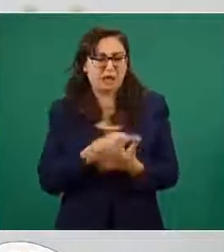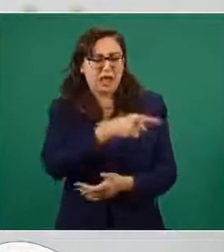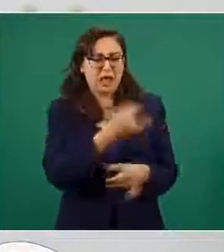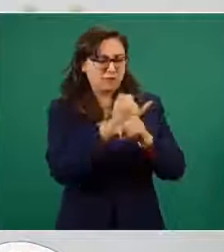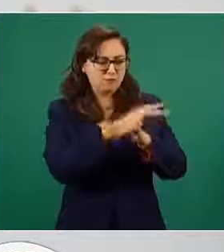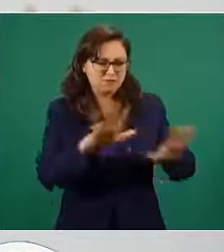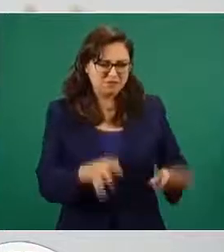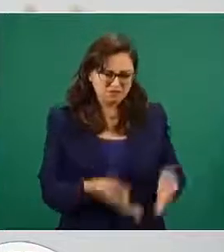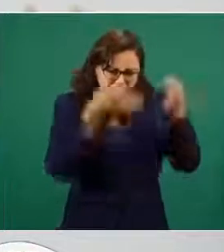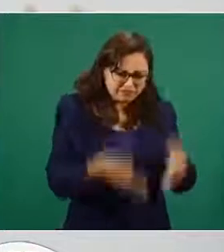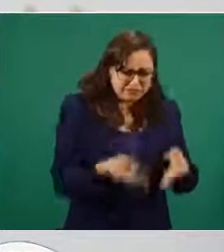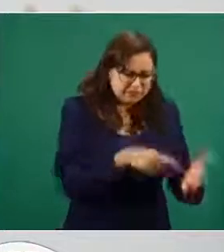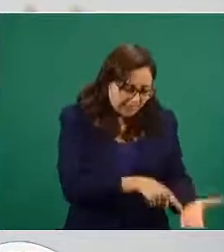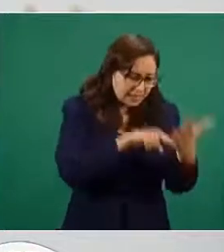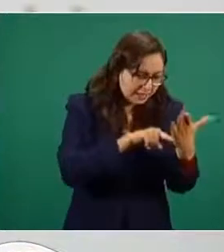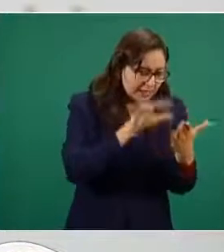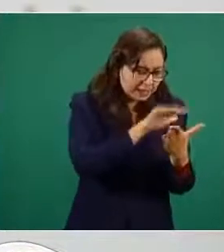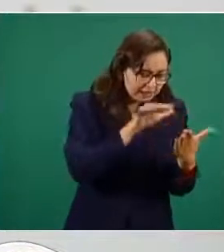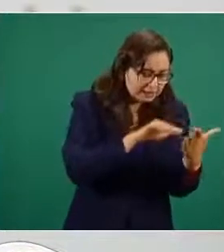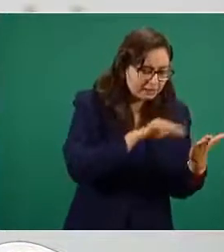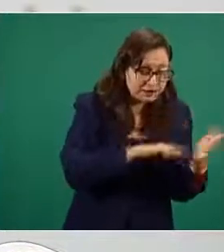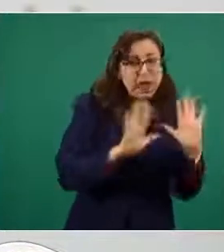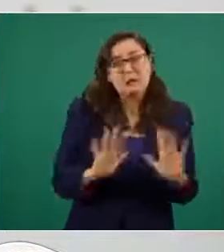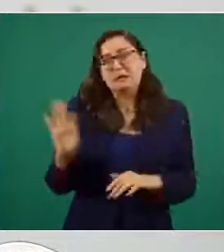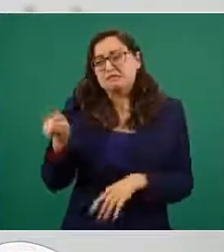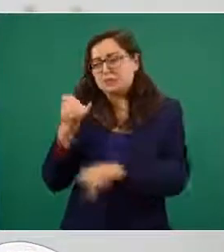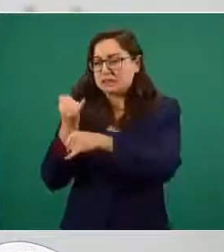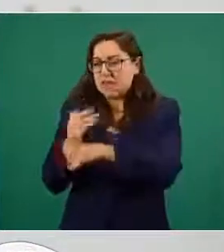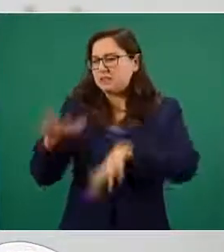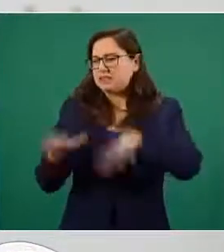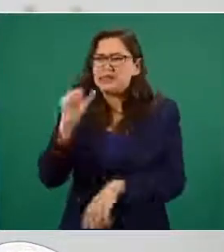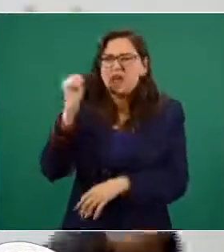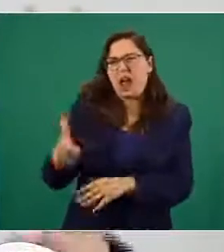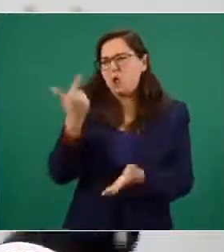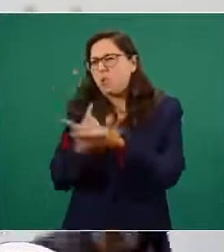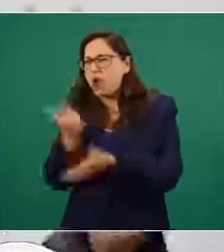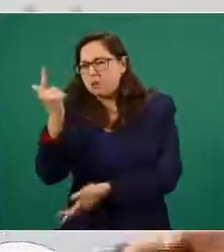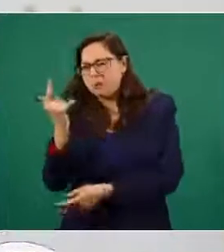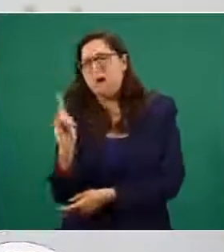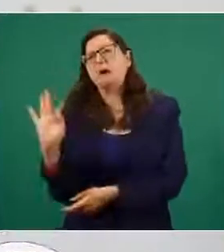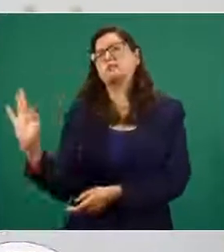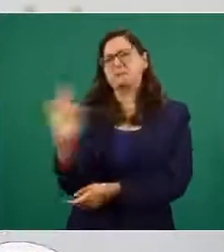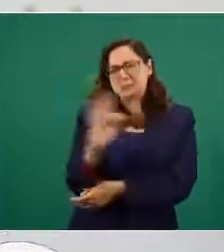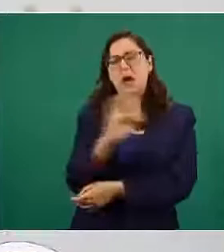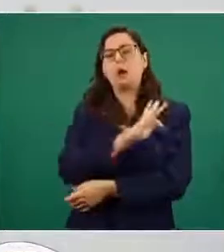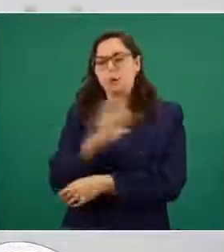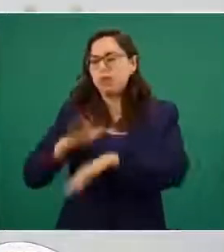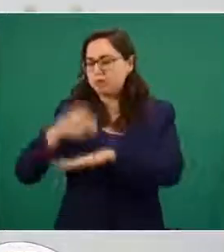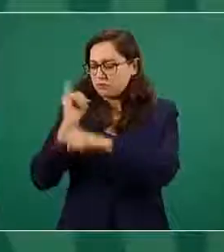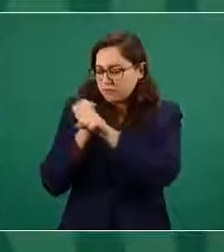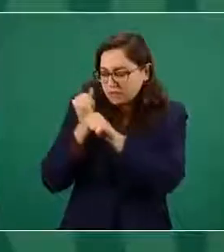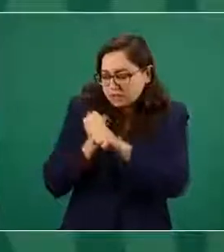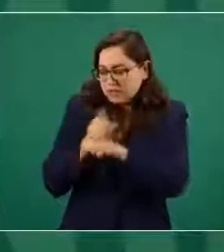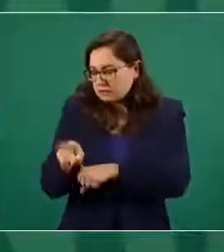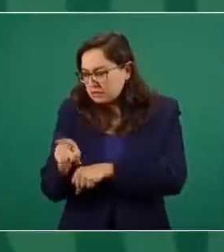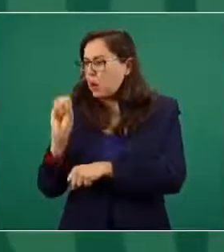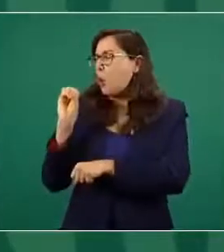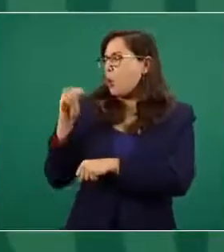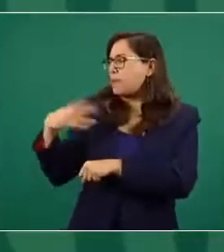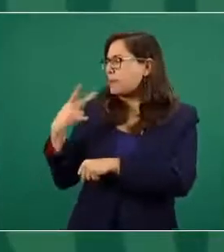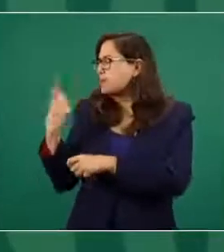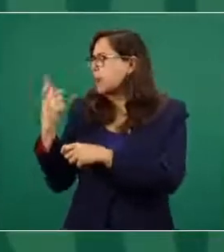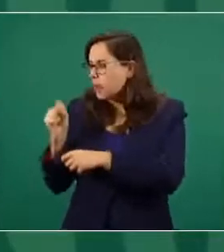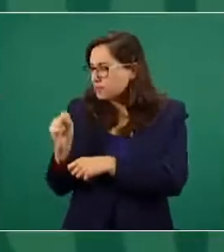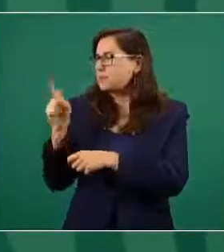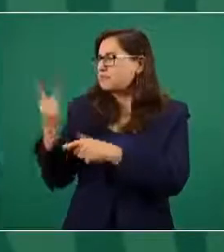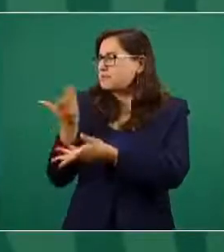situación urgente, que obviamente entonces la rastreamos a través de los sistemas de inteligencia epidemiológica en los que participa México con el conjunto de la Organización Mundial de la Salud.